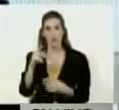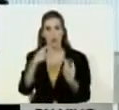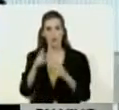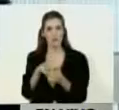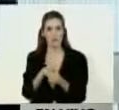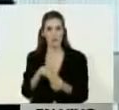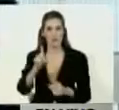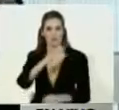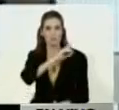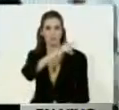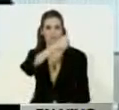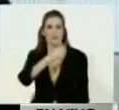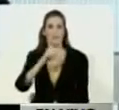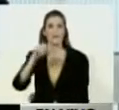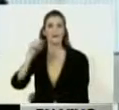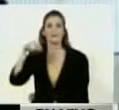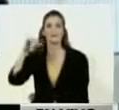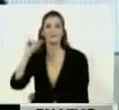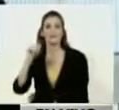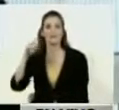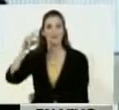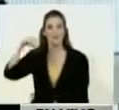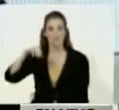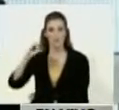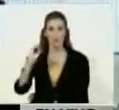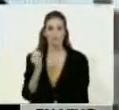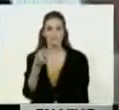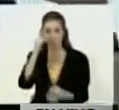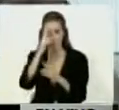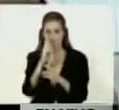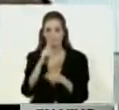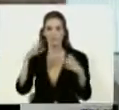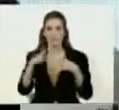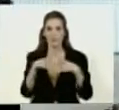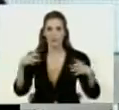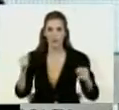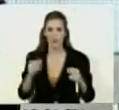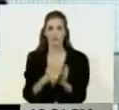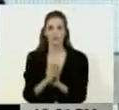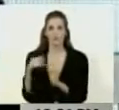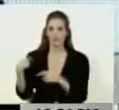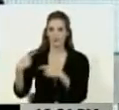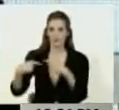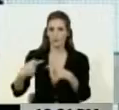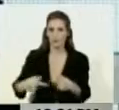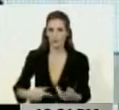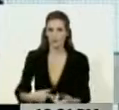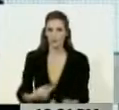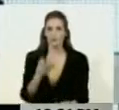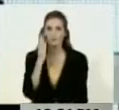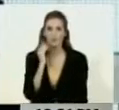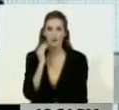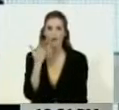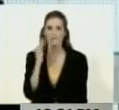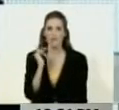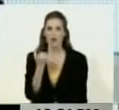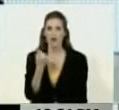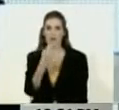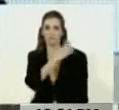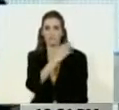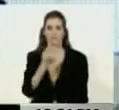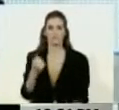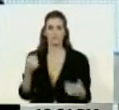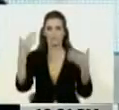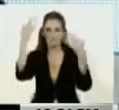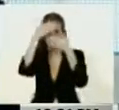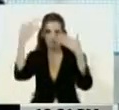uno de sus jefes máximos reconocidos por toda la trascendencia que traía como comandante